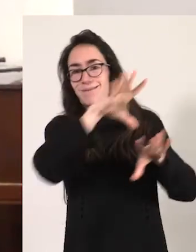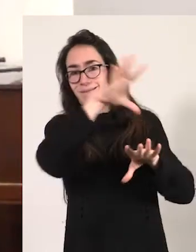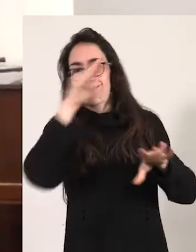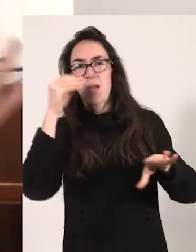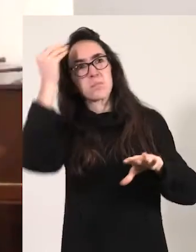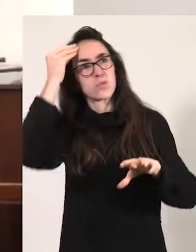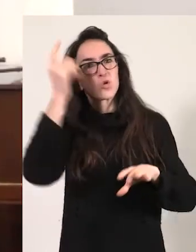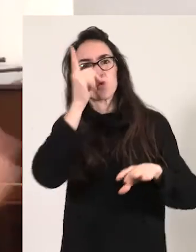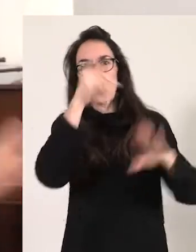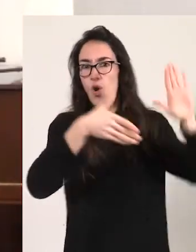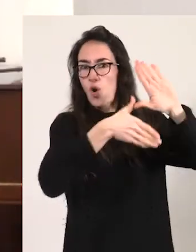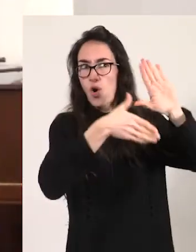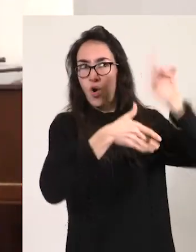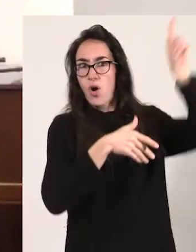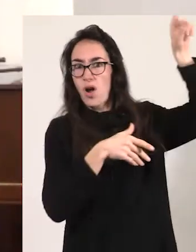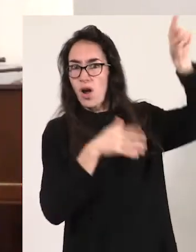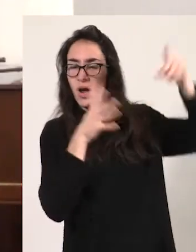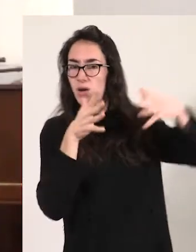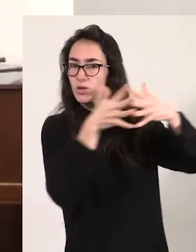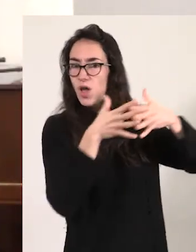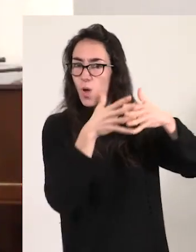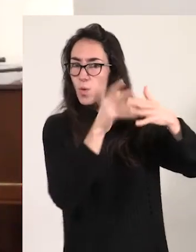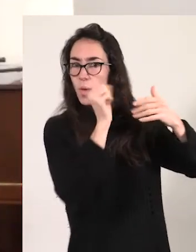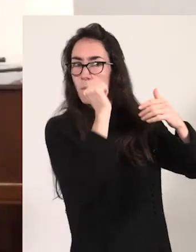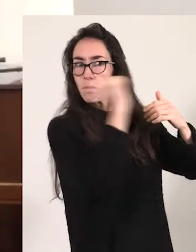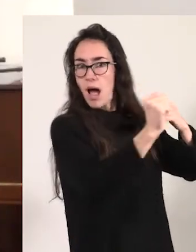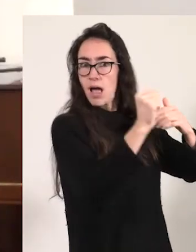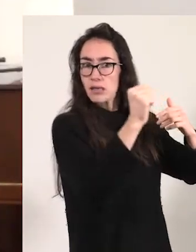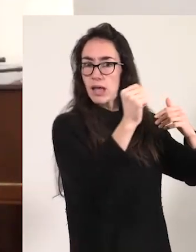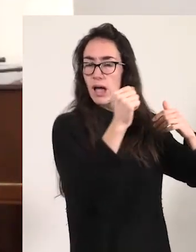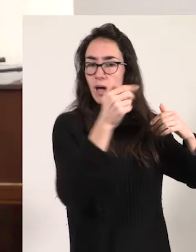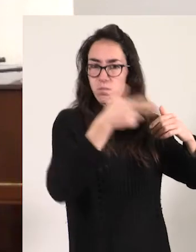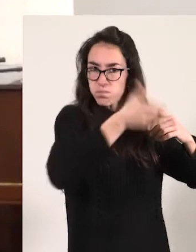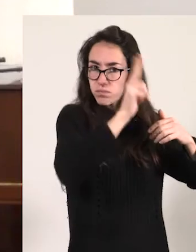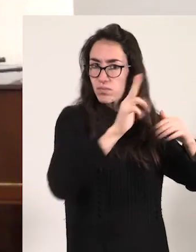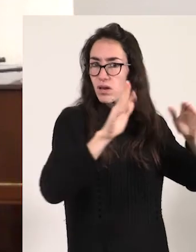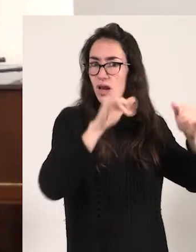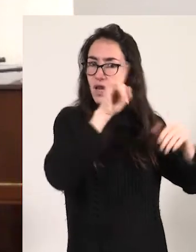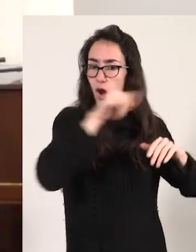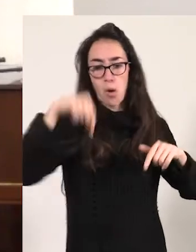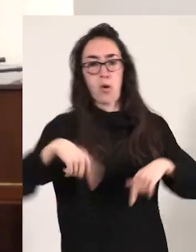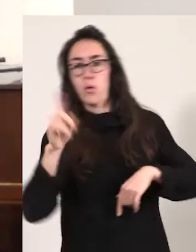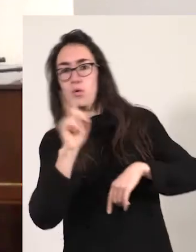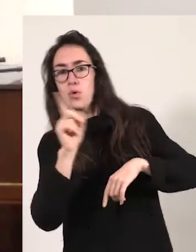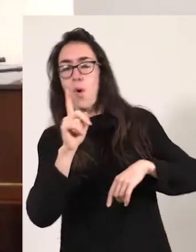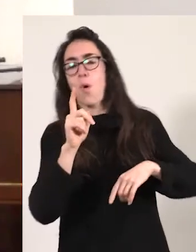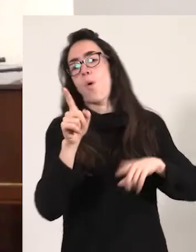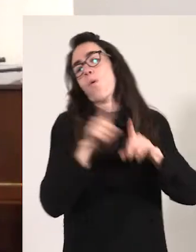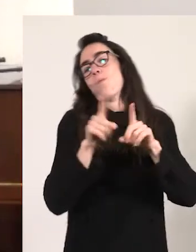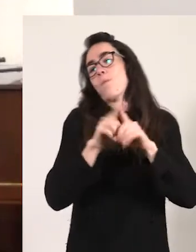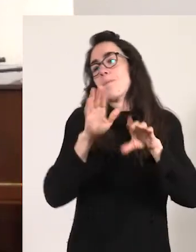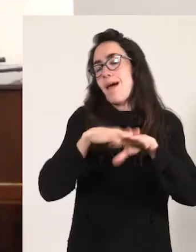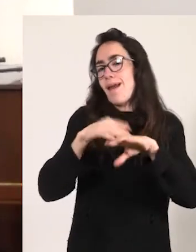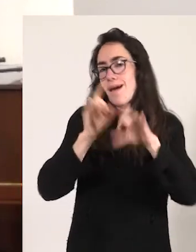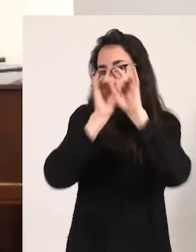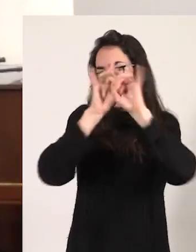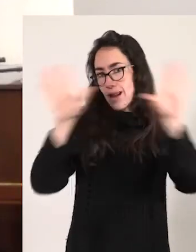como súper ajenos o propios solo de Estados Unidos, donde matan a los negros, pero aquí no. Entonces, es